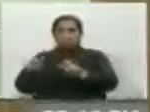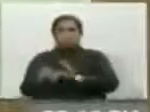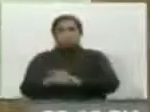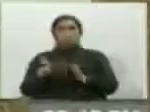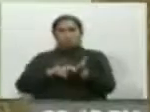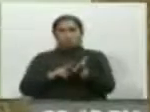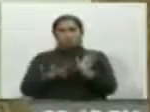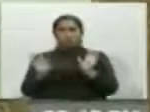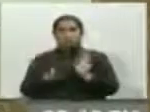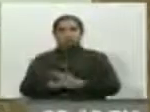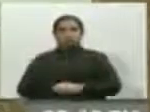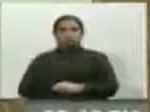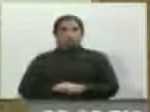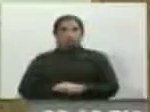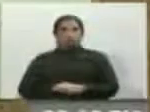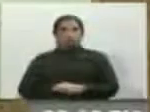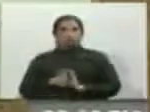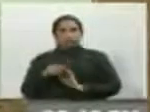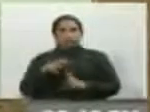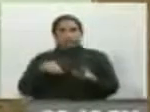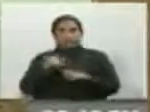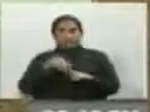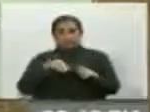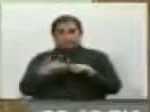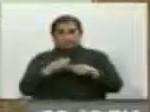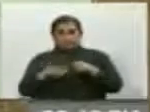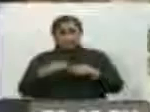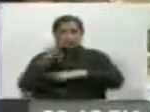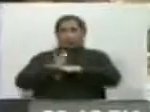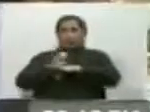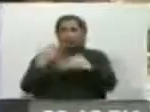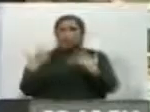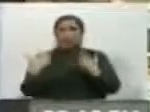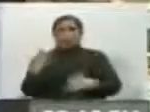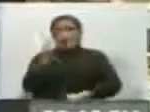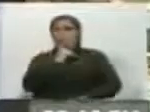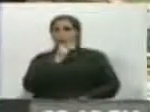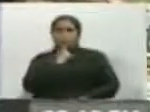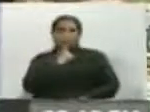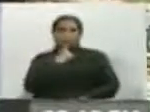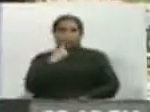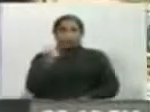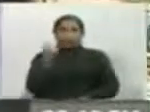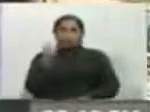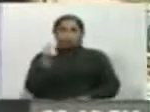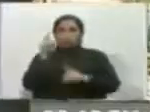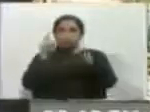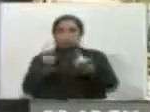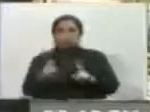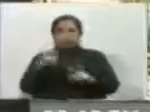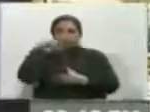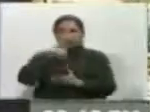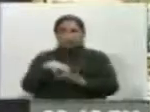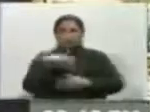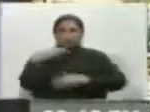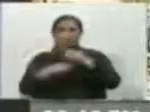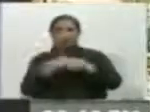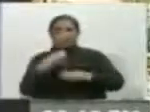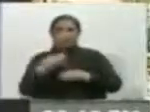verdad esto están generando alarma no tienen ni una sola prueba de que el estado no está haciendo las los exámenes